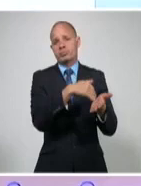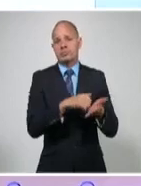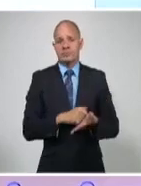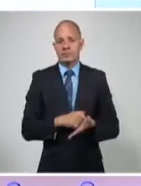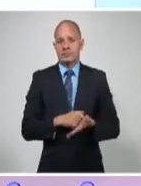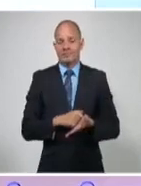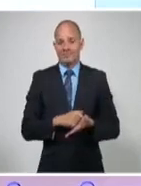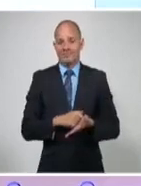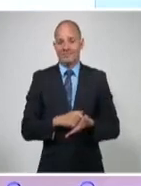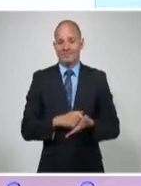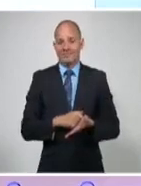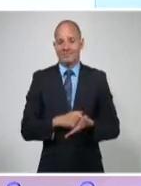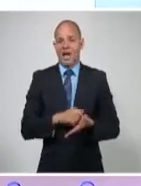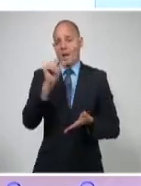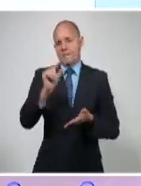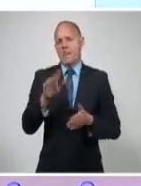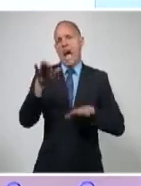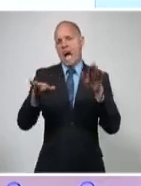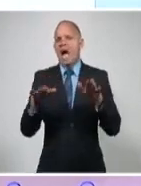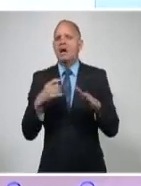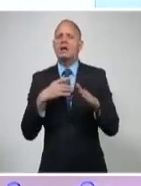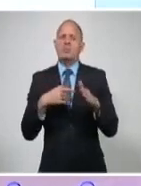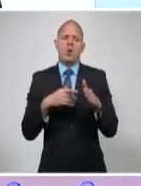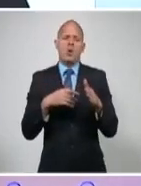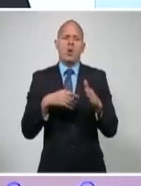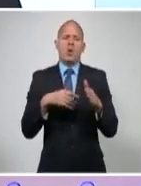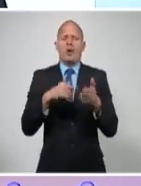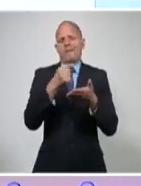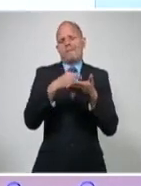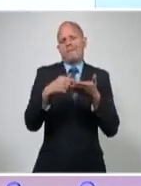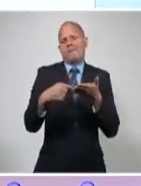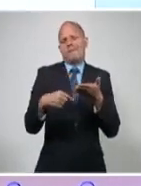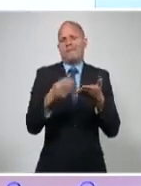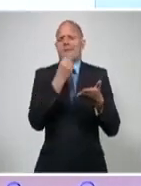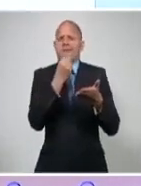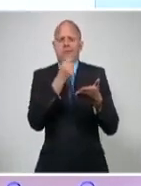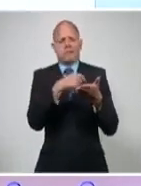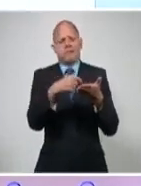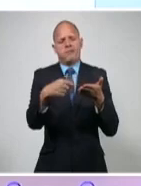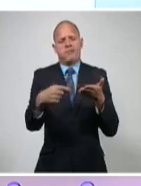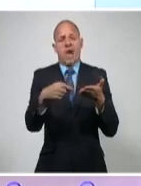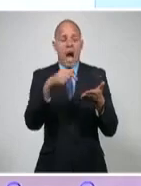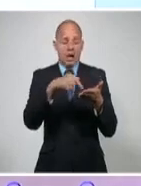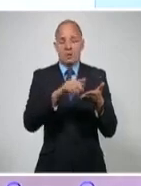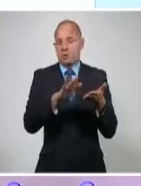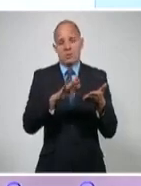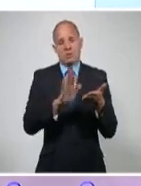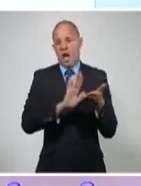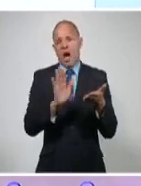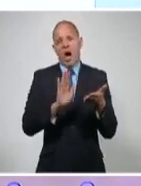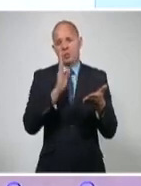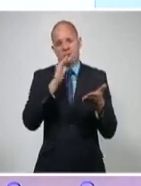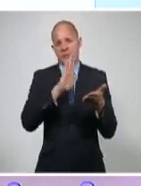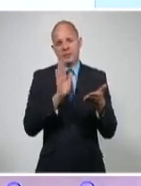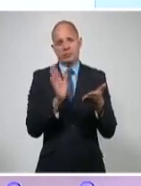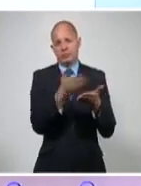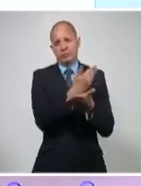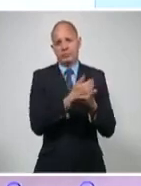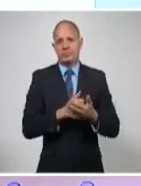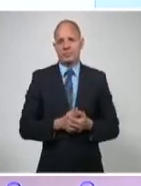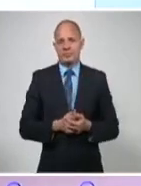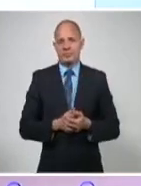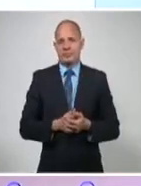finalidad divulgar mensajes de cualquier índole. Fíjense si lo que describe la normativa del Banco Central de Cuba se parece a lo que ellos han dicho.